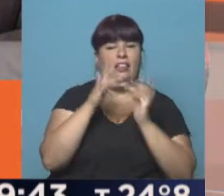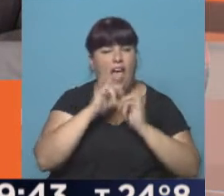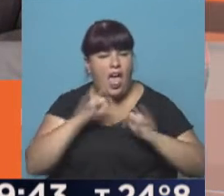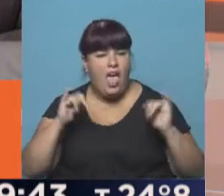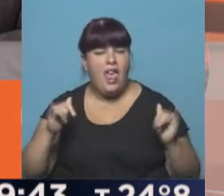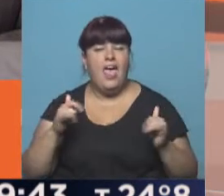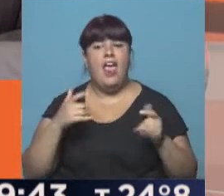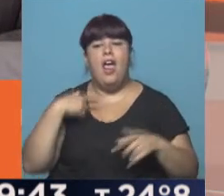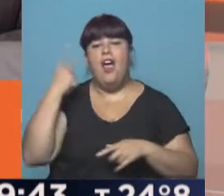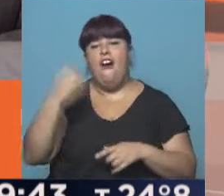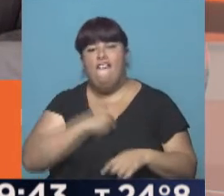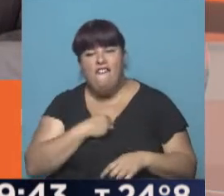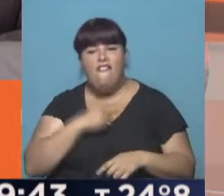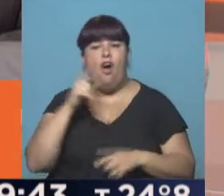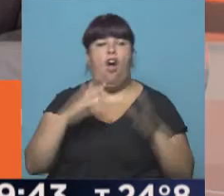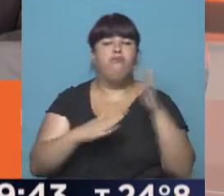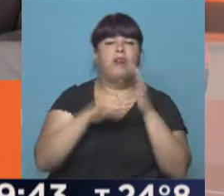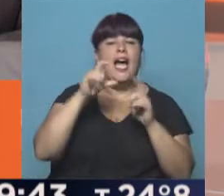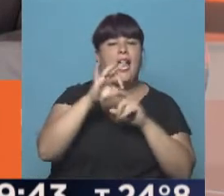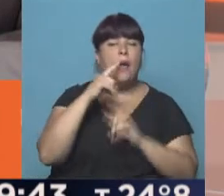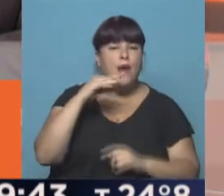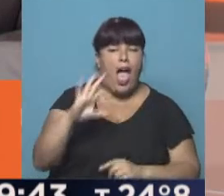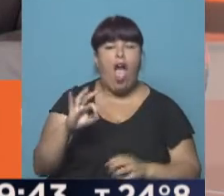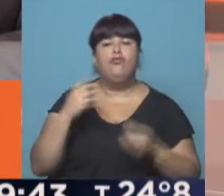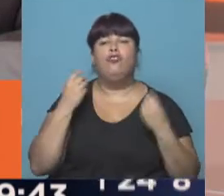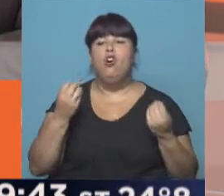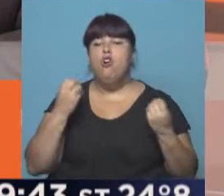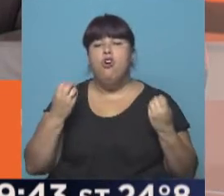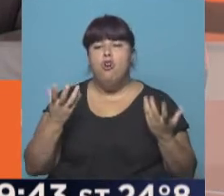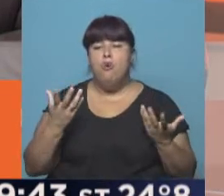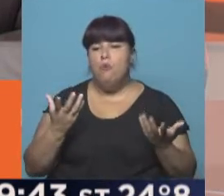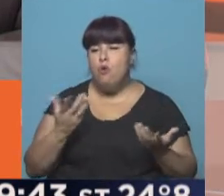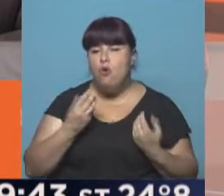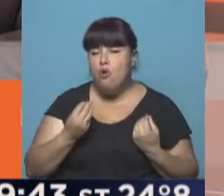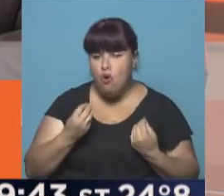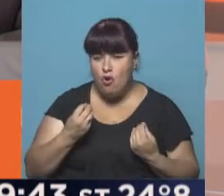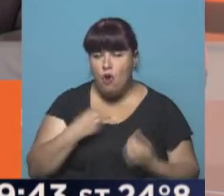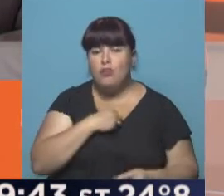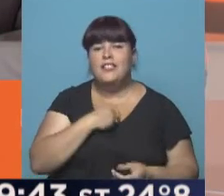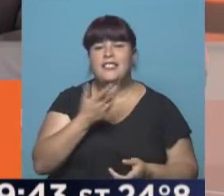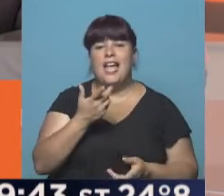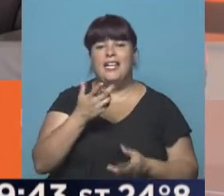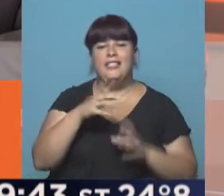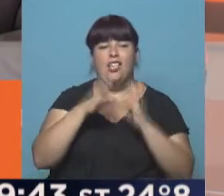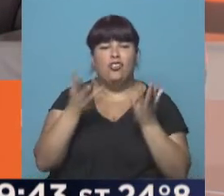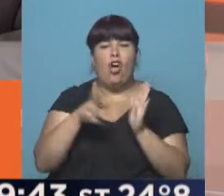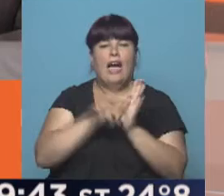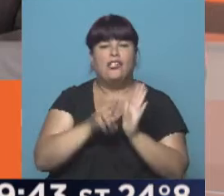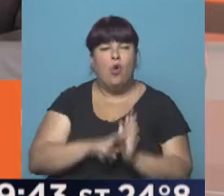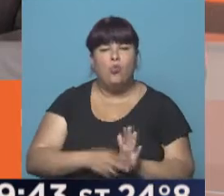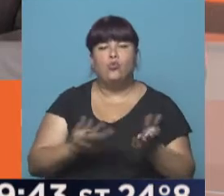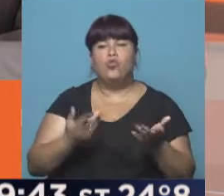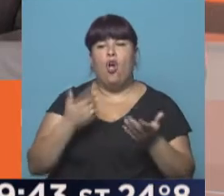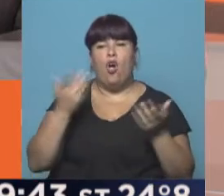sus seguidores salidas de quebracho como como intacta dentro de todas estas resoluciones de